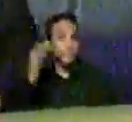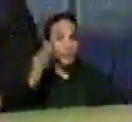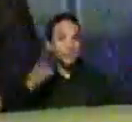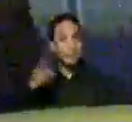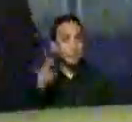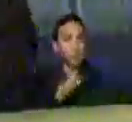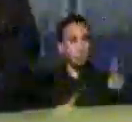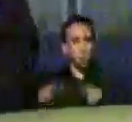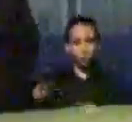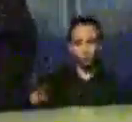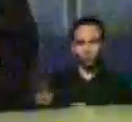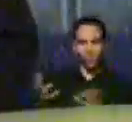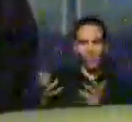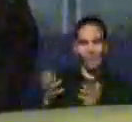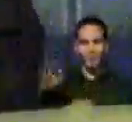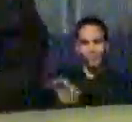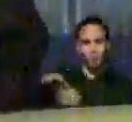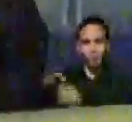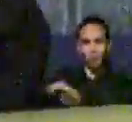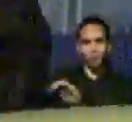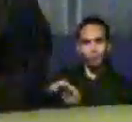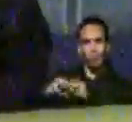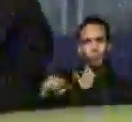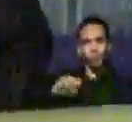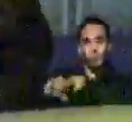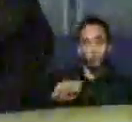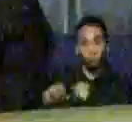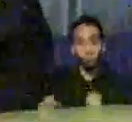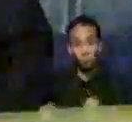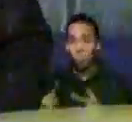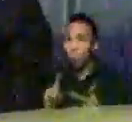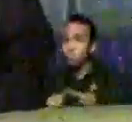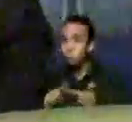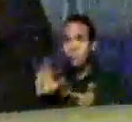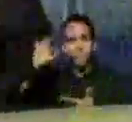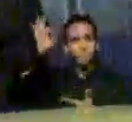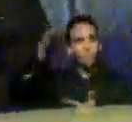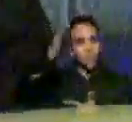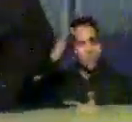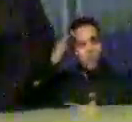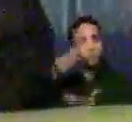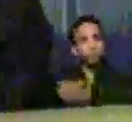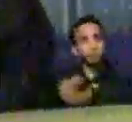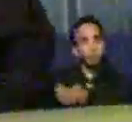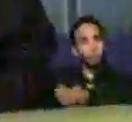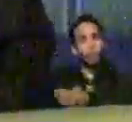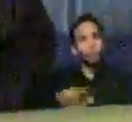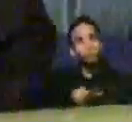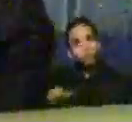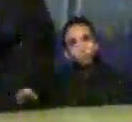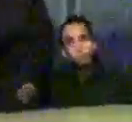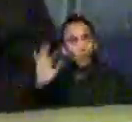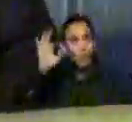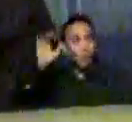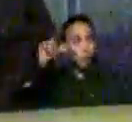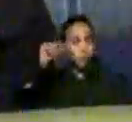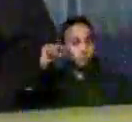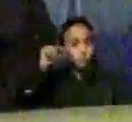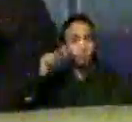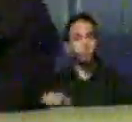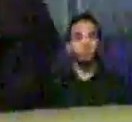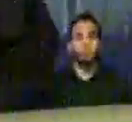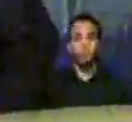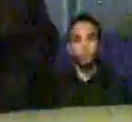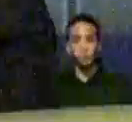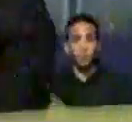otro como el aprovechamiento efectivo de unas oportunidades federales para mejorar la vida en los residenciales. En este caso, Llorenz Torres, sin embargo,